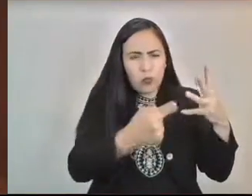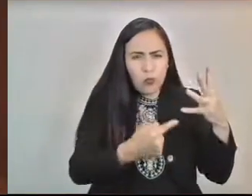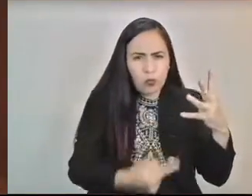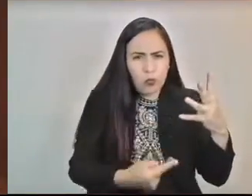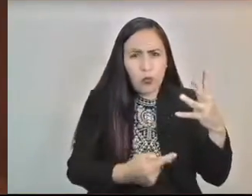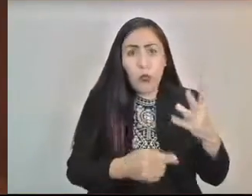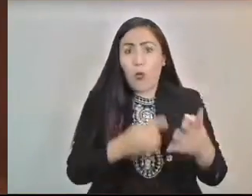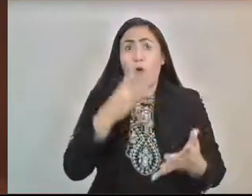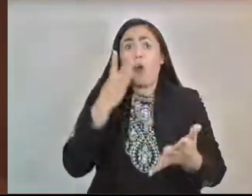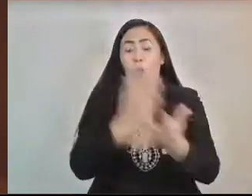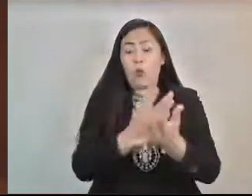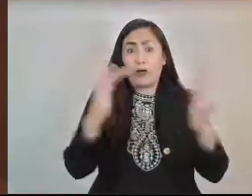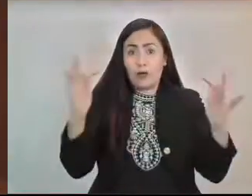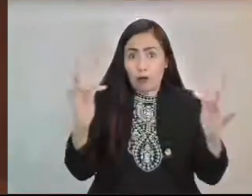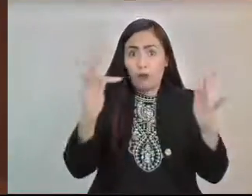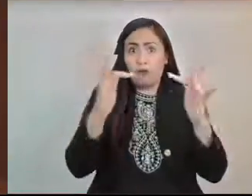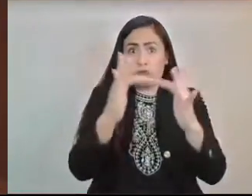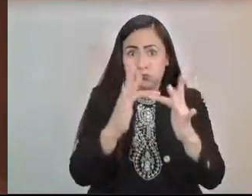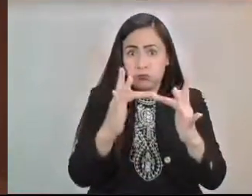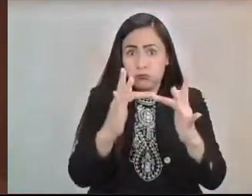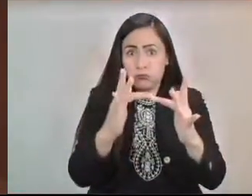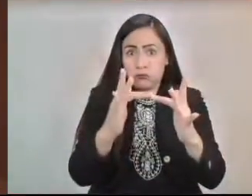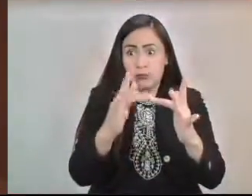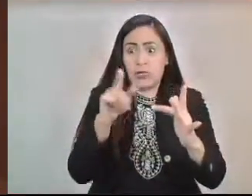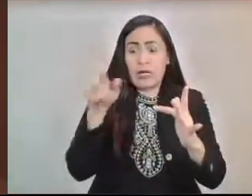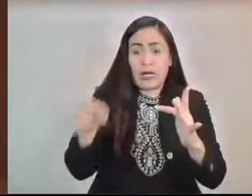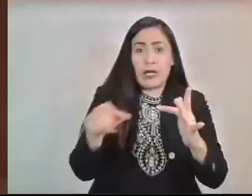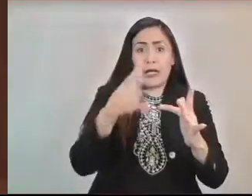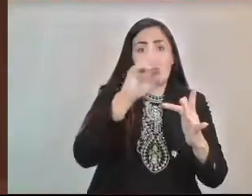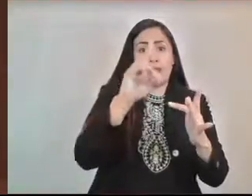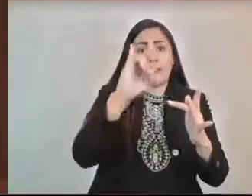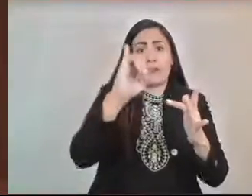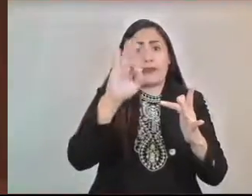el vínculo entre el DIFEM y las